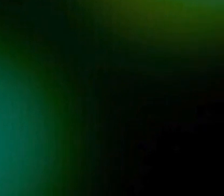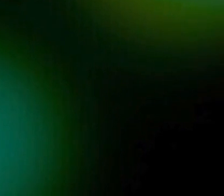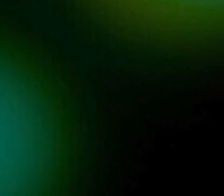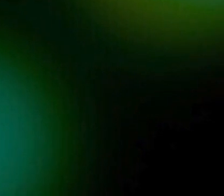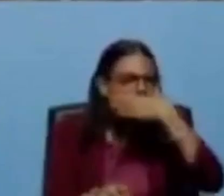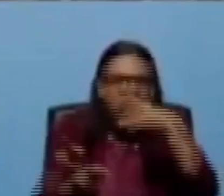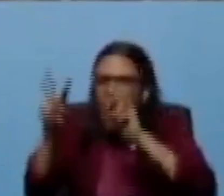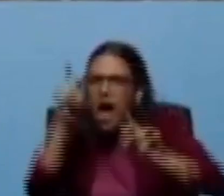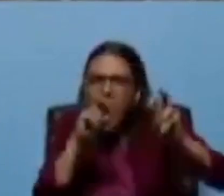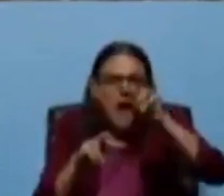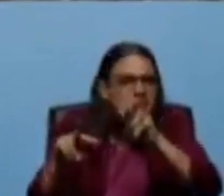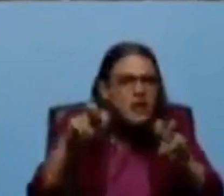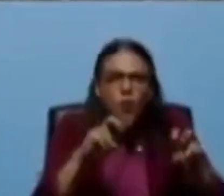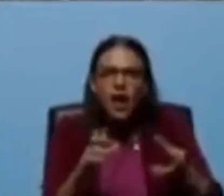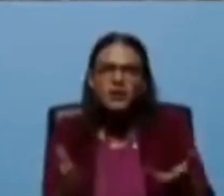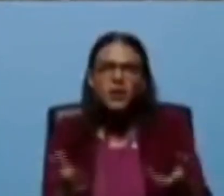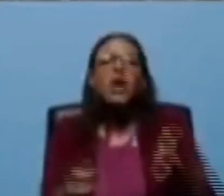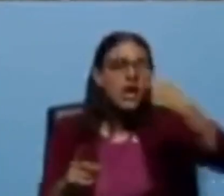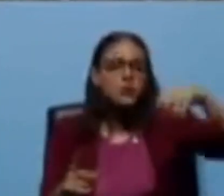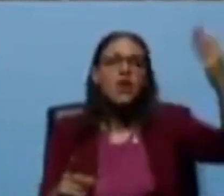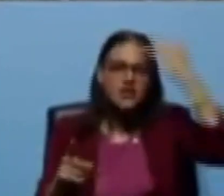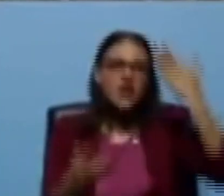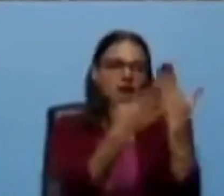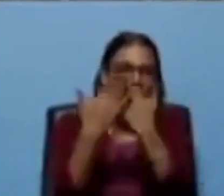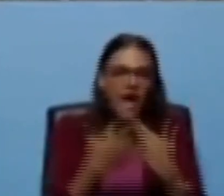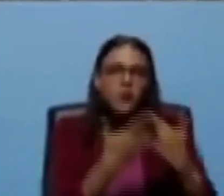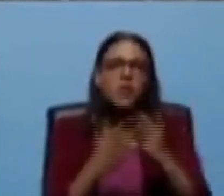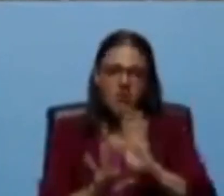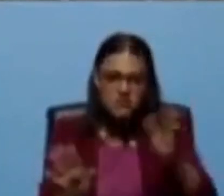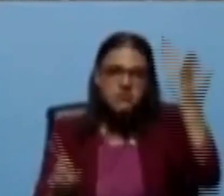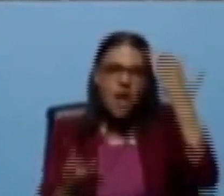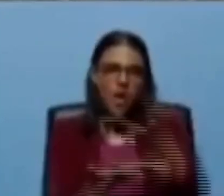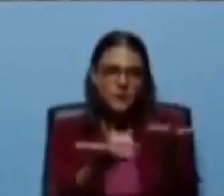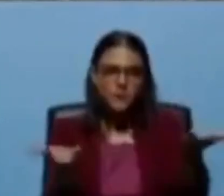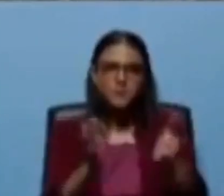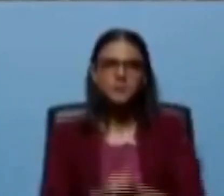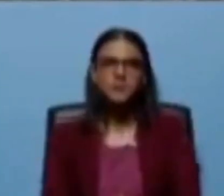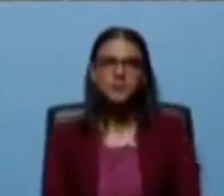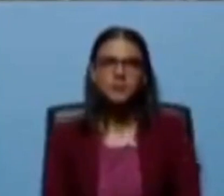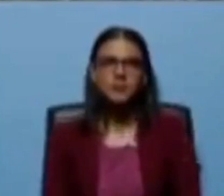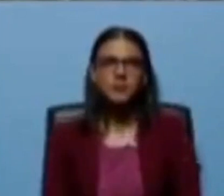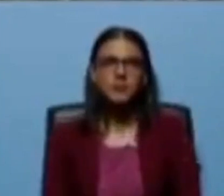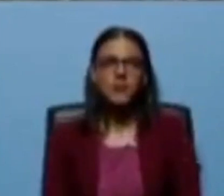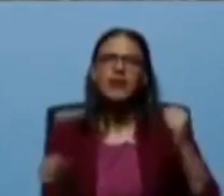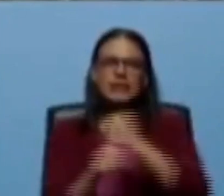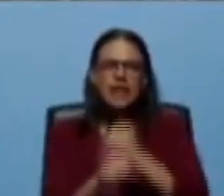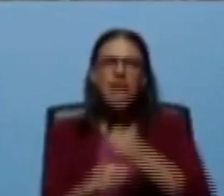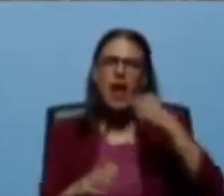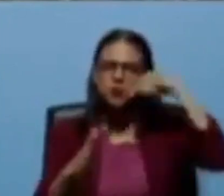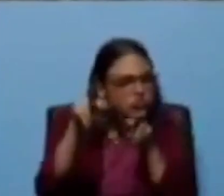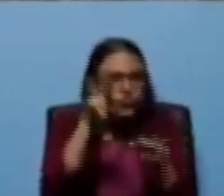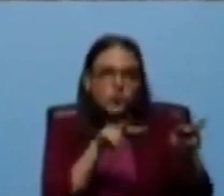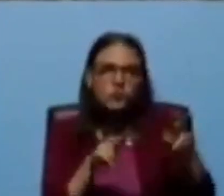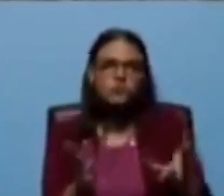populares fueron atacados con mensajes de odio tras divulgarse sus números de contacto en redes sociales a las que también acusa de